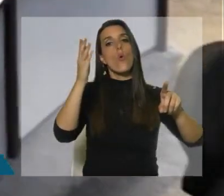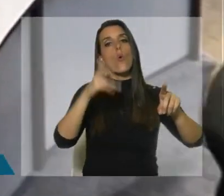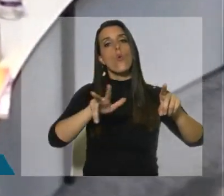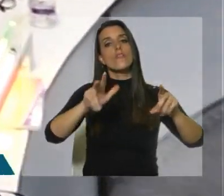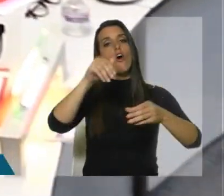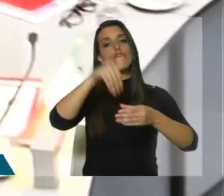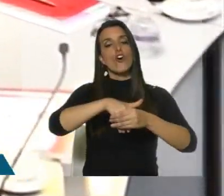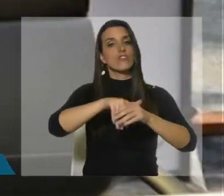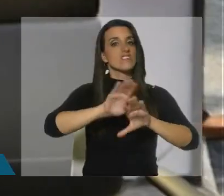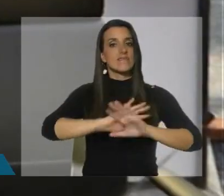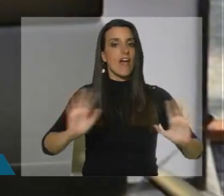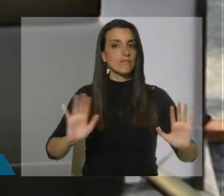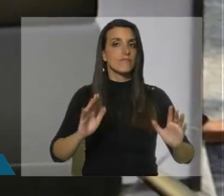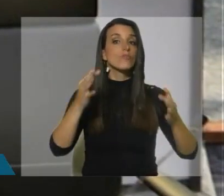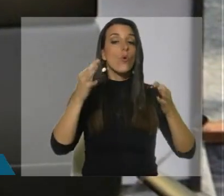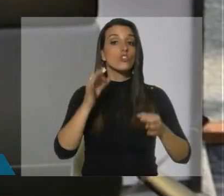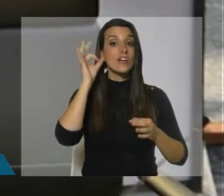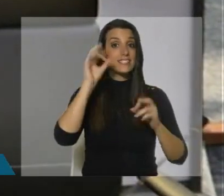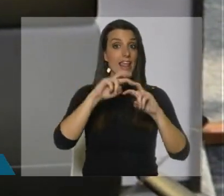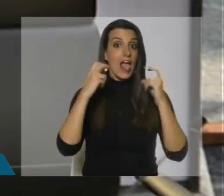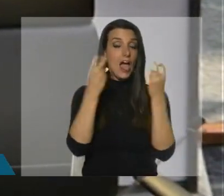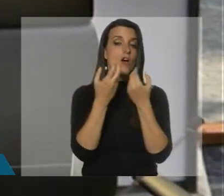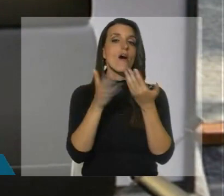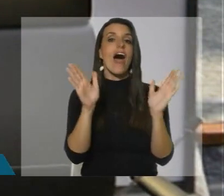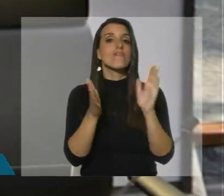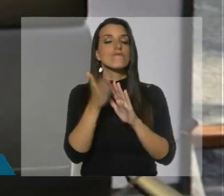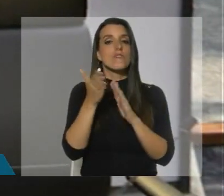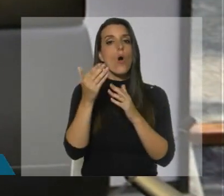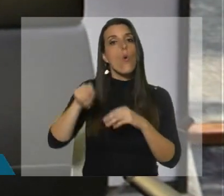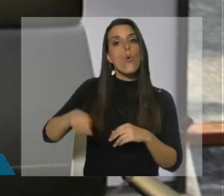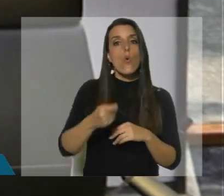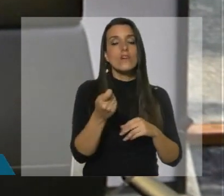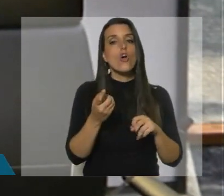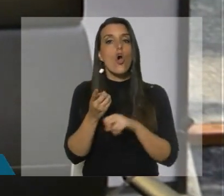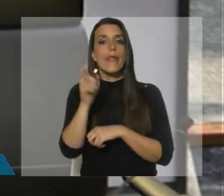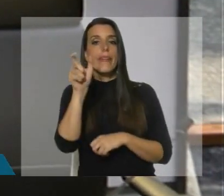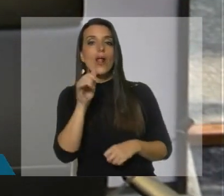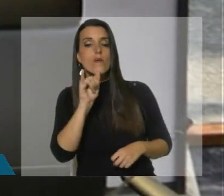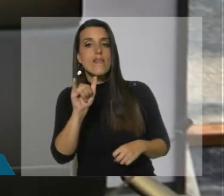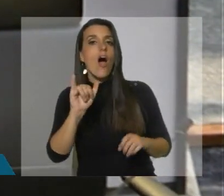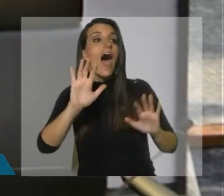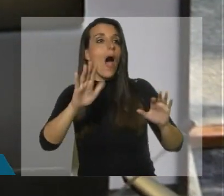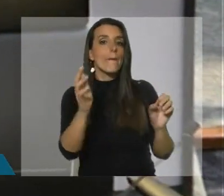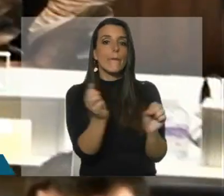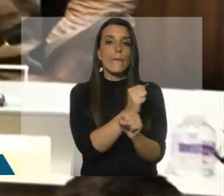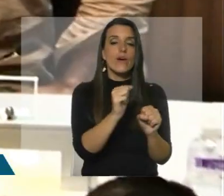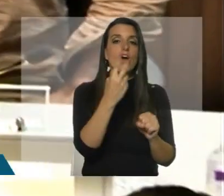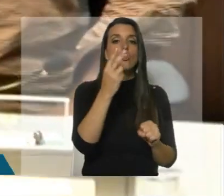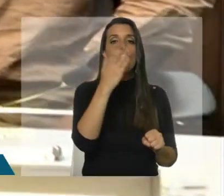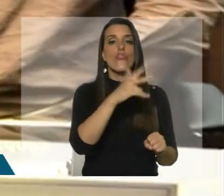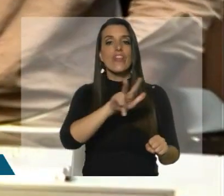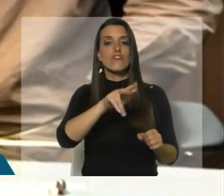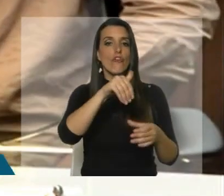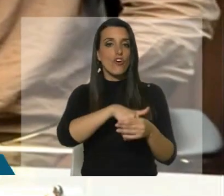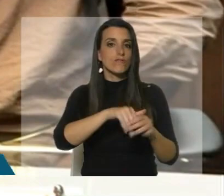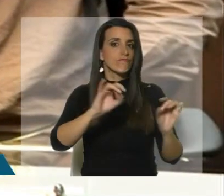de los votos de dicha junta el senado abrirá el juicio político contra el gobernante denunciado si así lo aprueba con dos tercios de